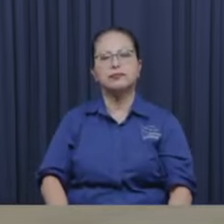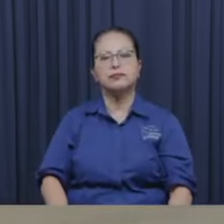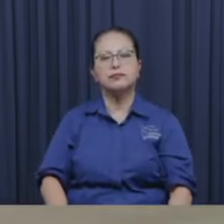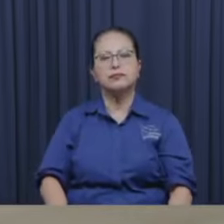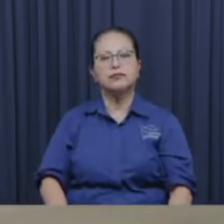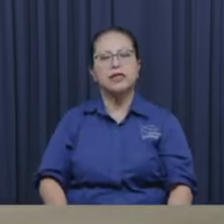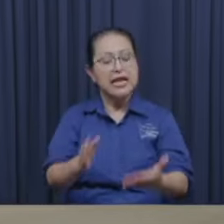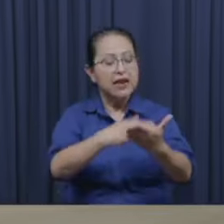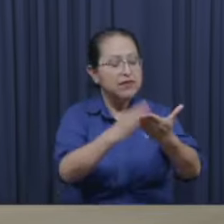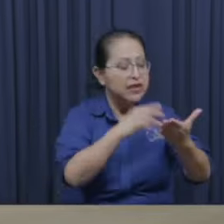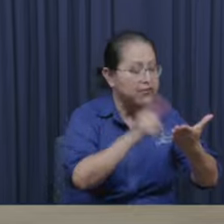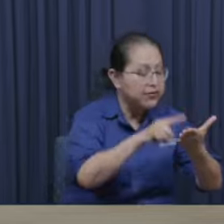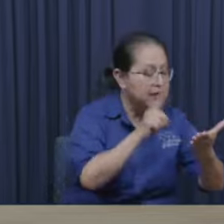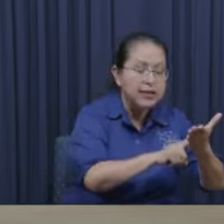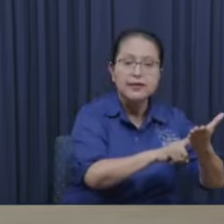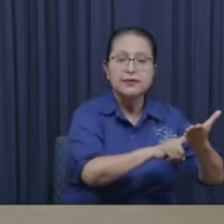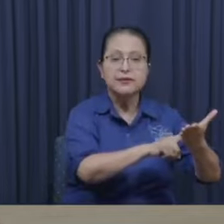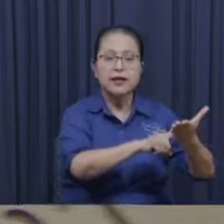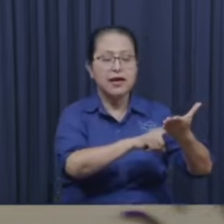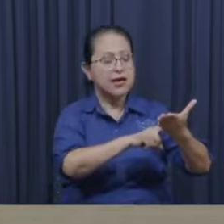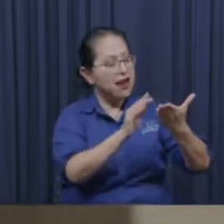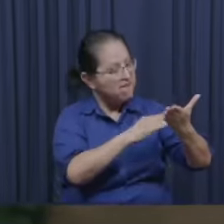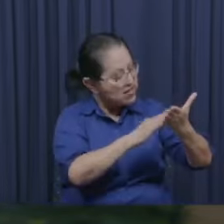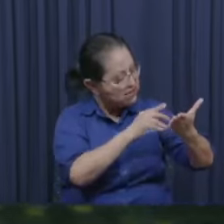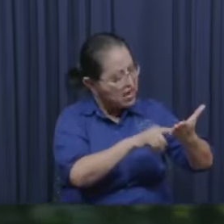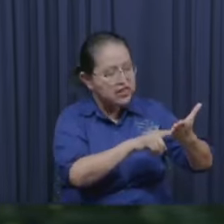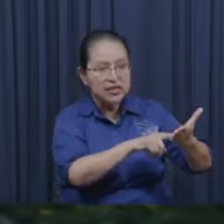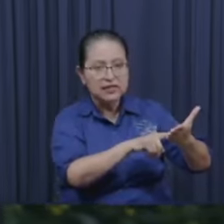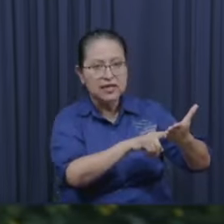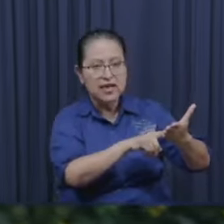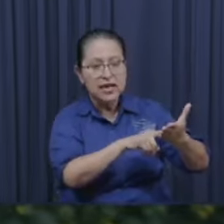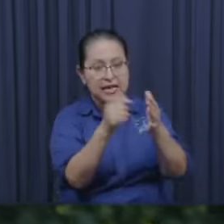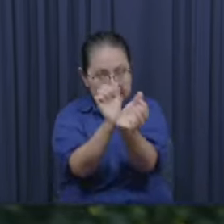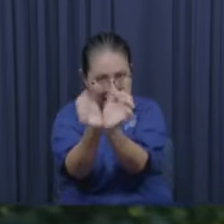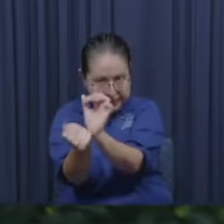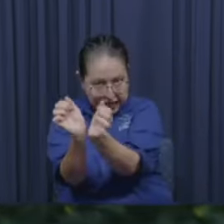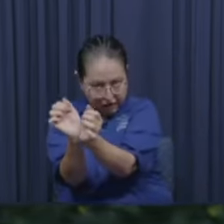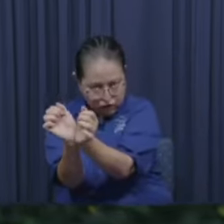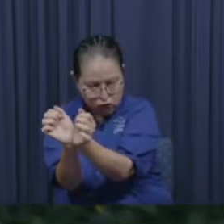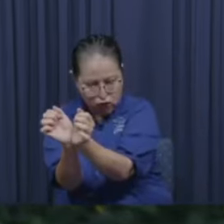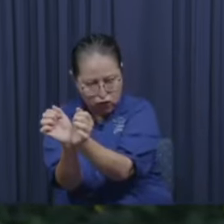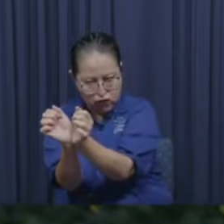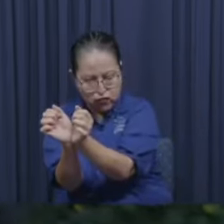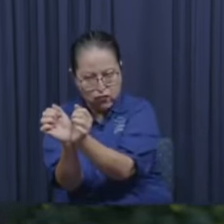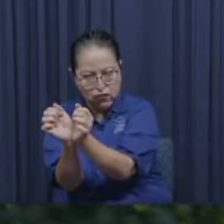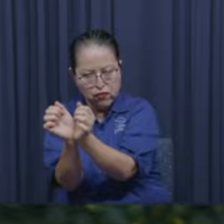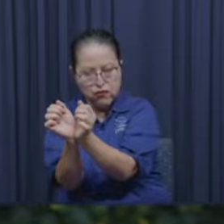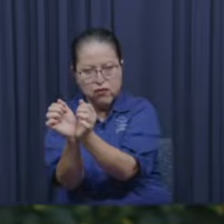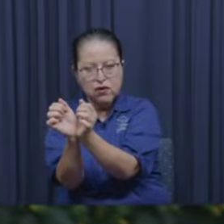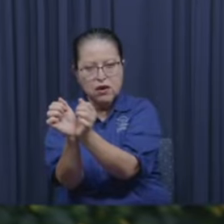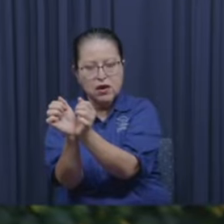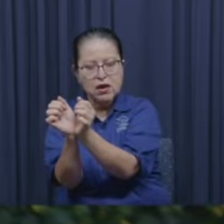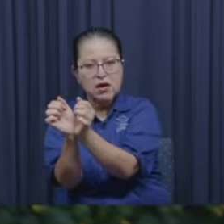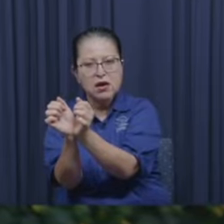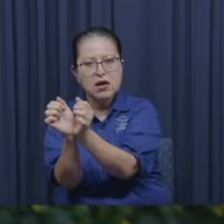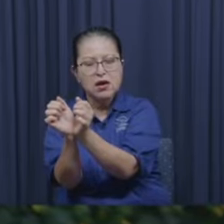entonces dice la Biblia dice la Biblia que esa persona